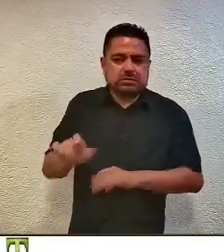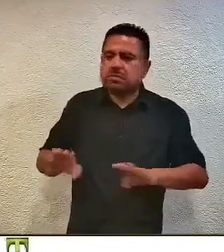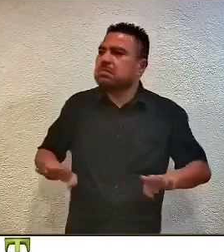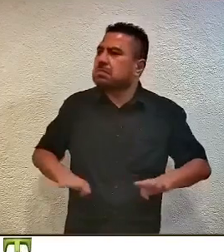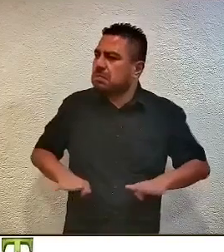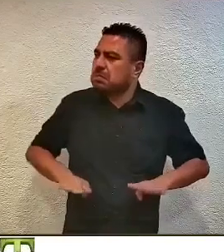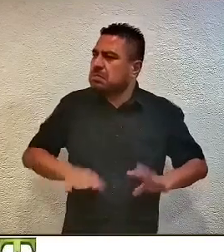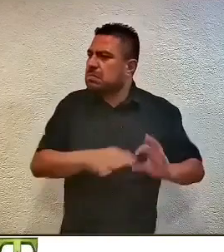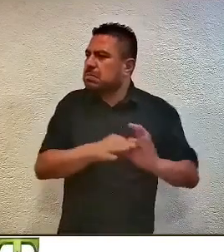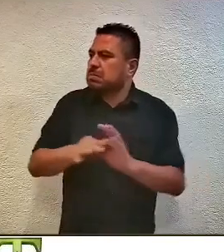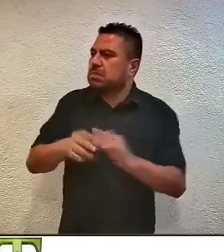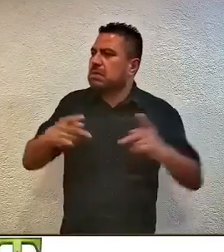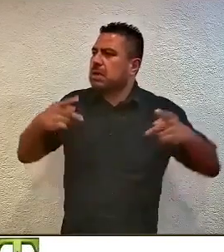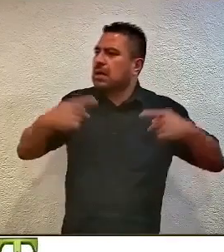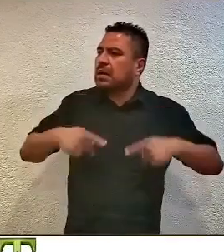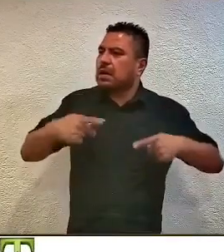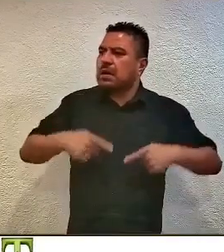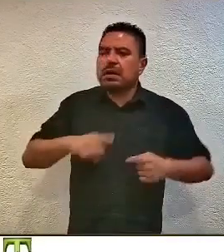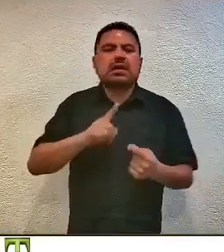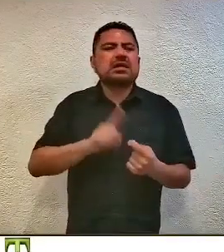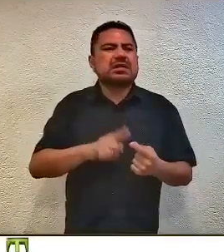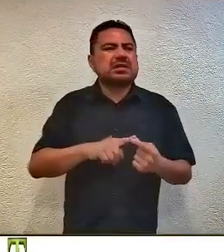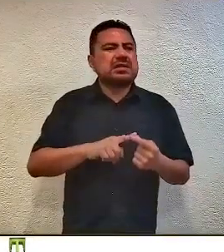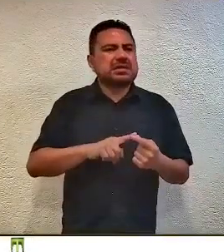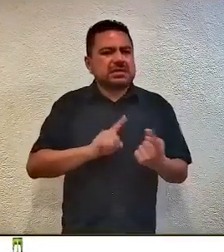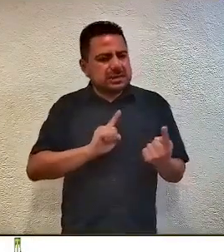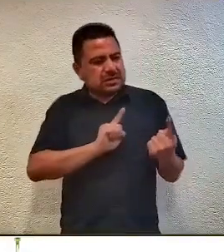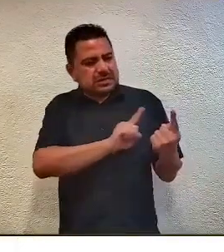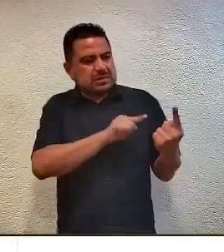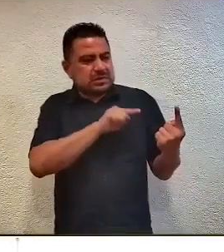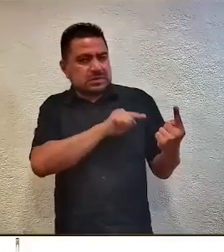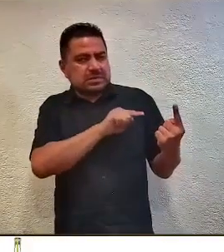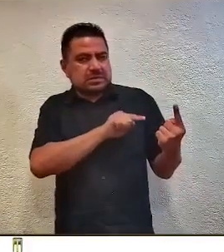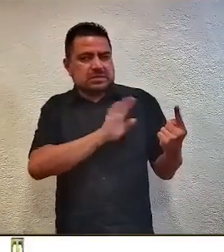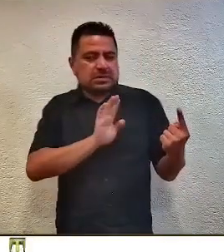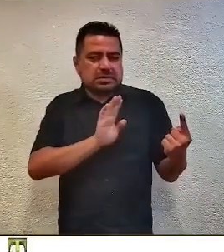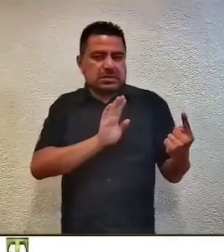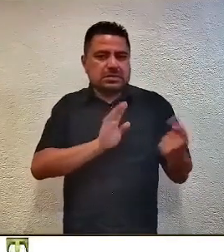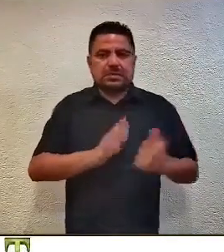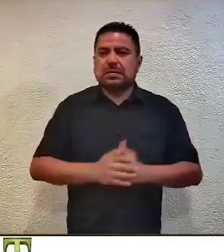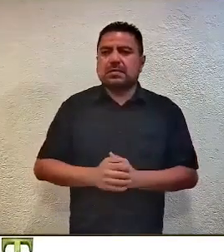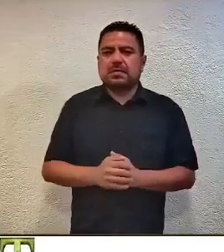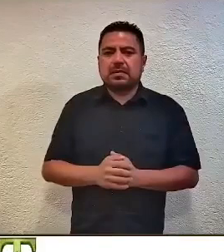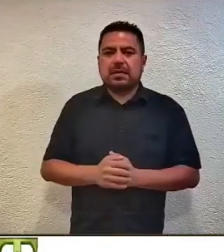corresponde al ciudadano que fue dirigida dicha notificación.